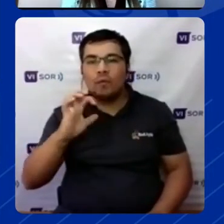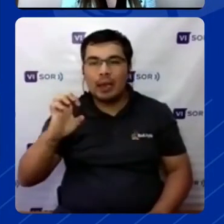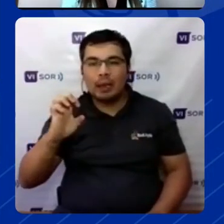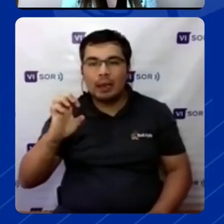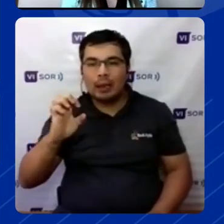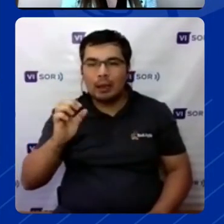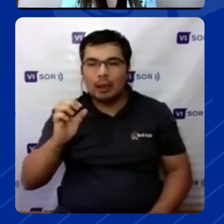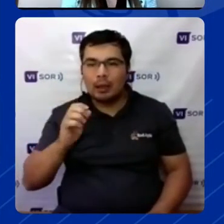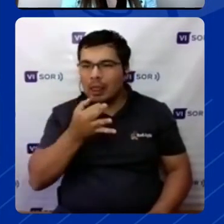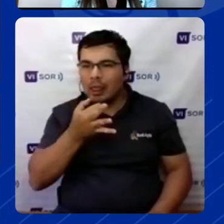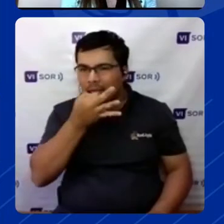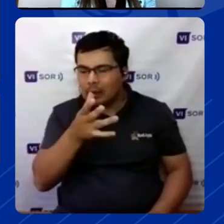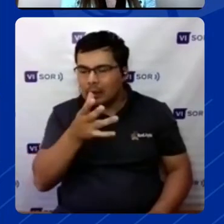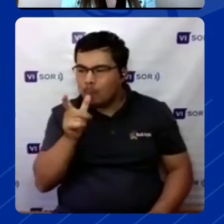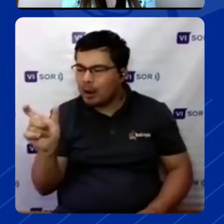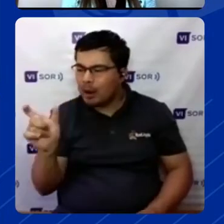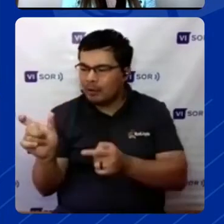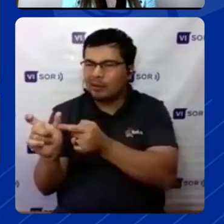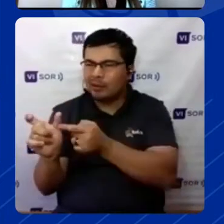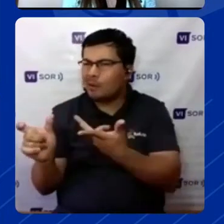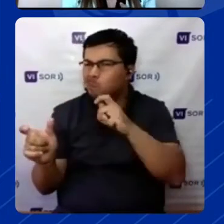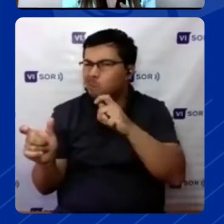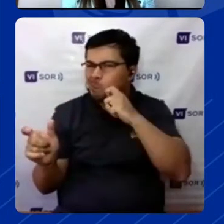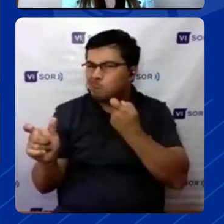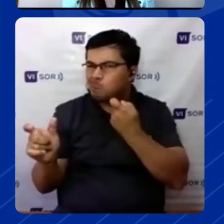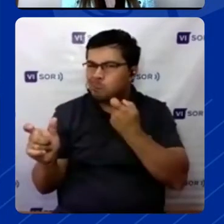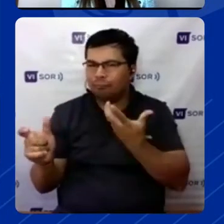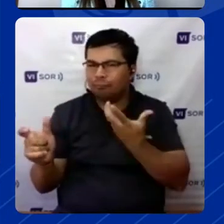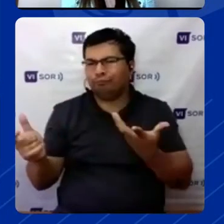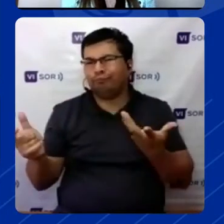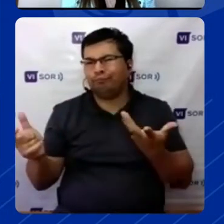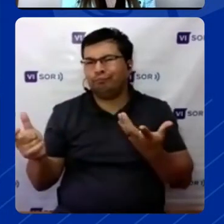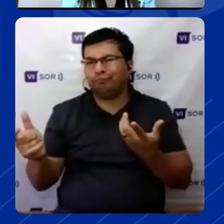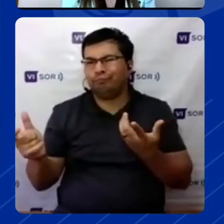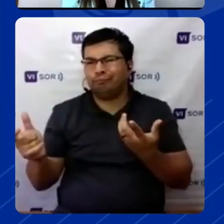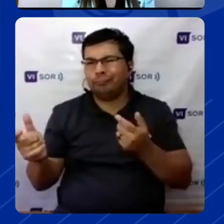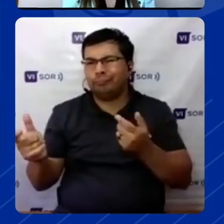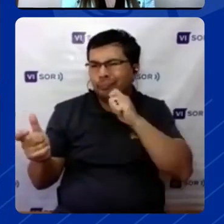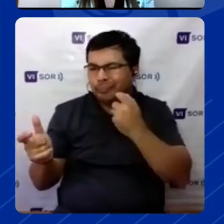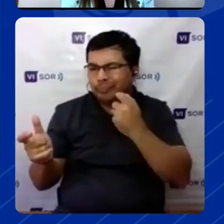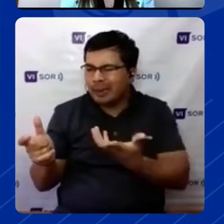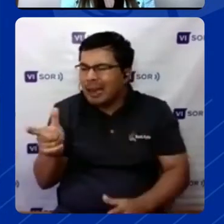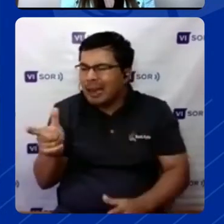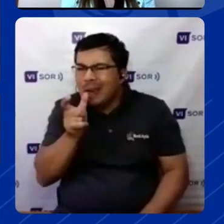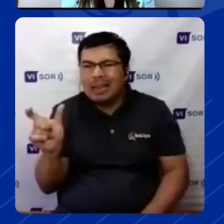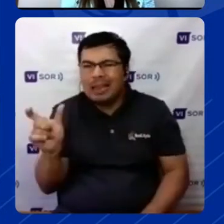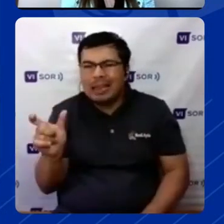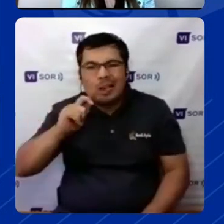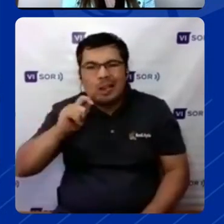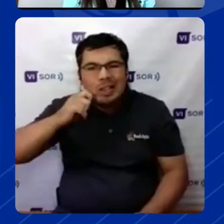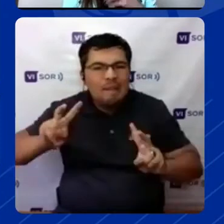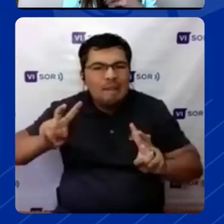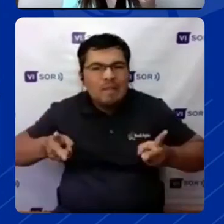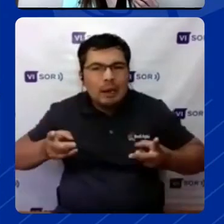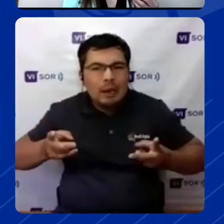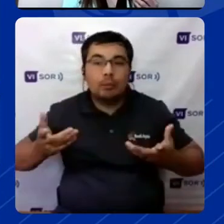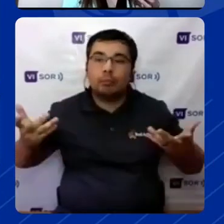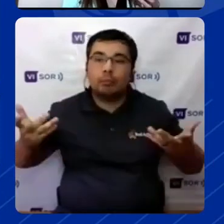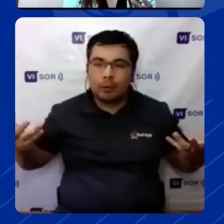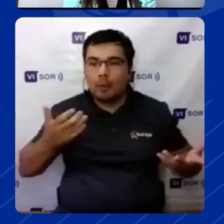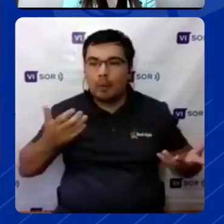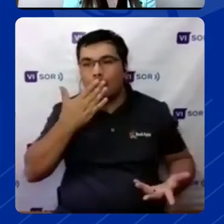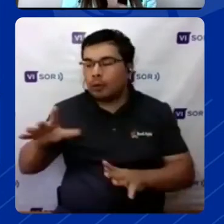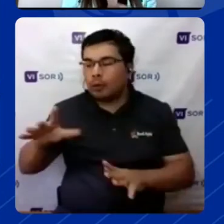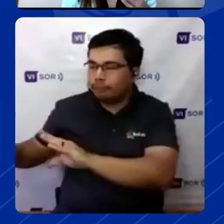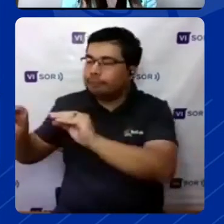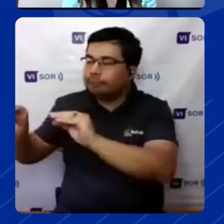conversación que tuvimos con los validadores es que no quedaba claro que era una catástrofe. Y por lo tanto trabajamos en conjunto